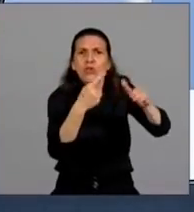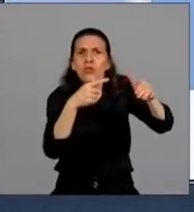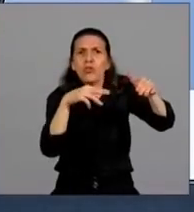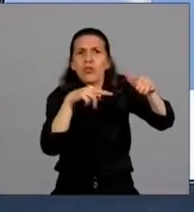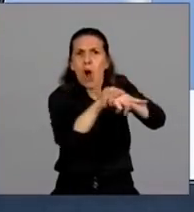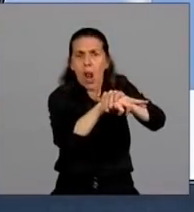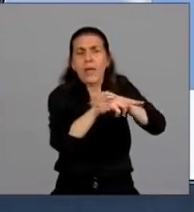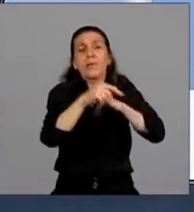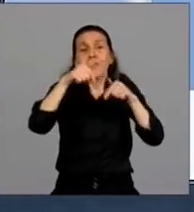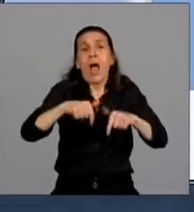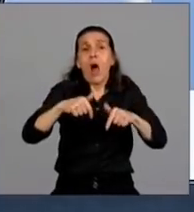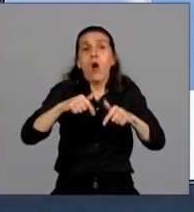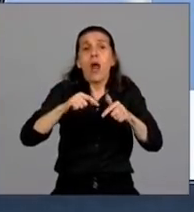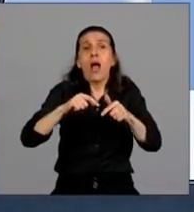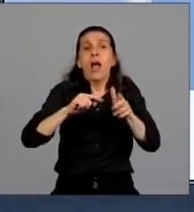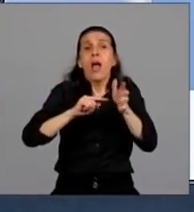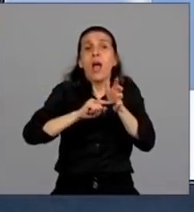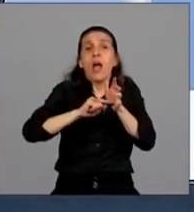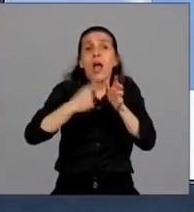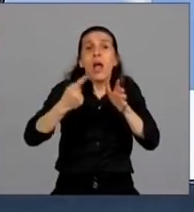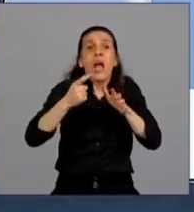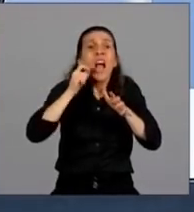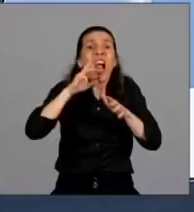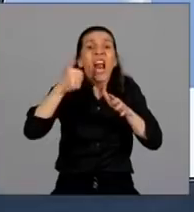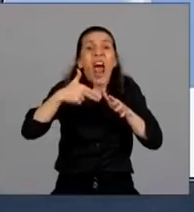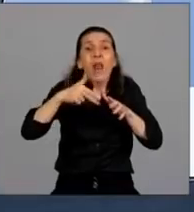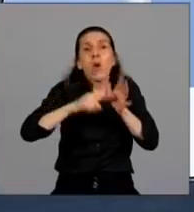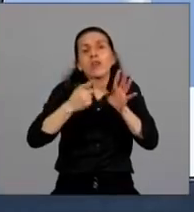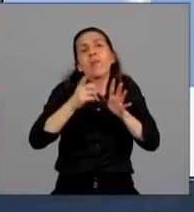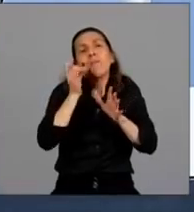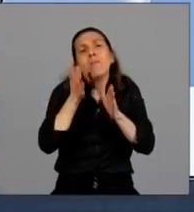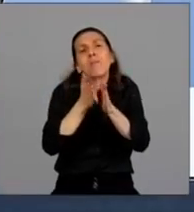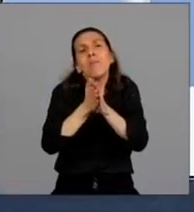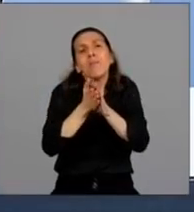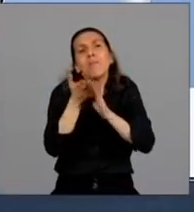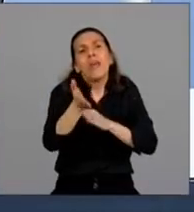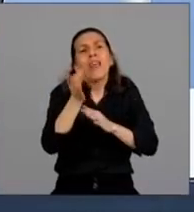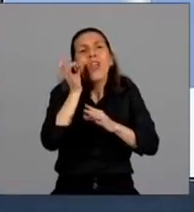Vamos ahora al Gran Buenos Aires. Yo pido disculpas, pero tengo